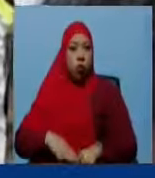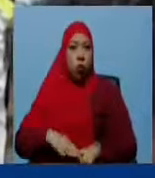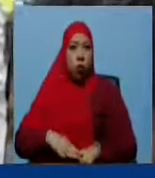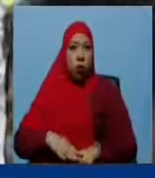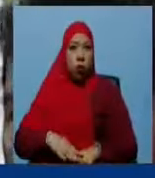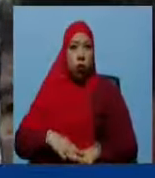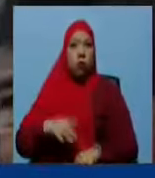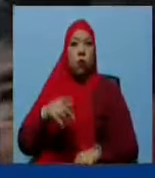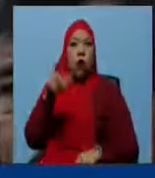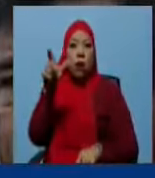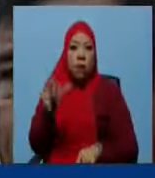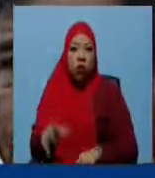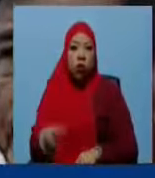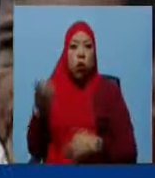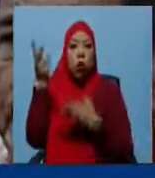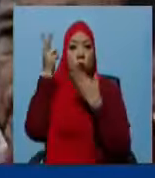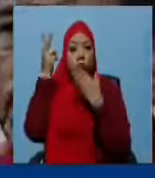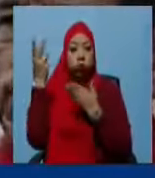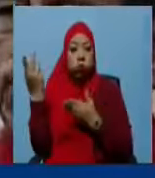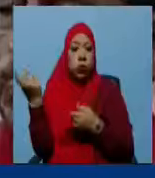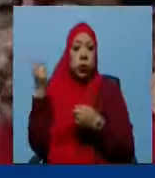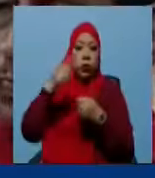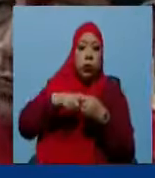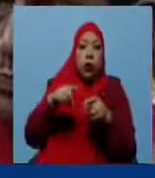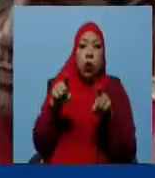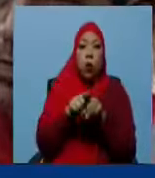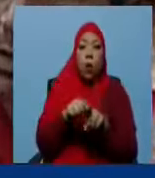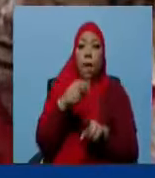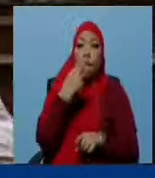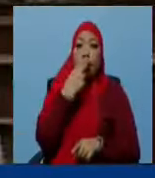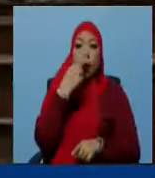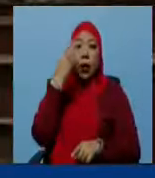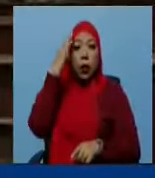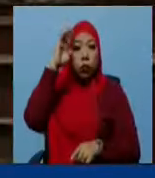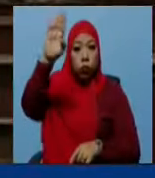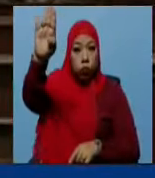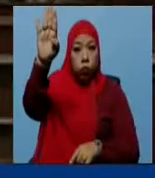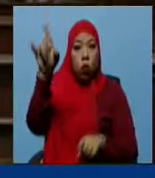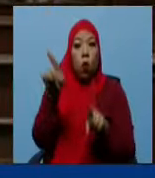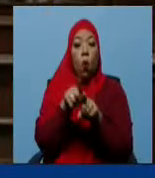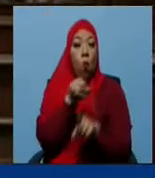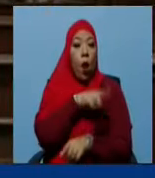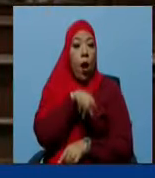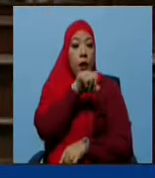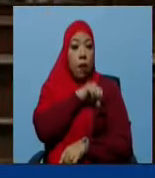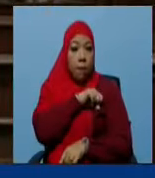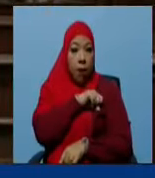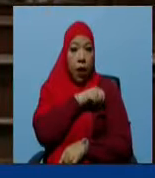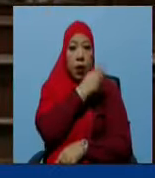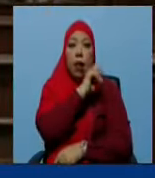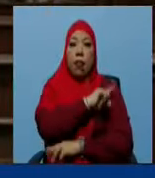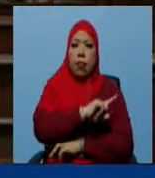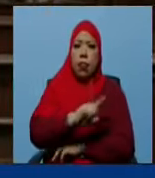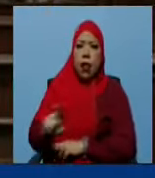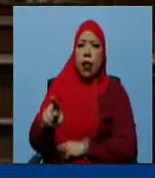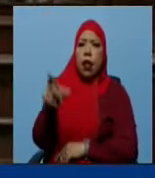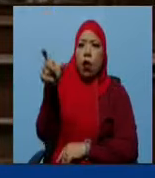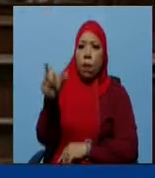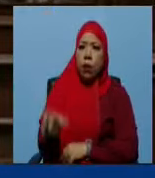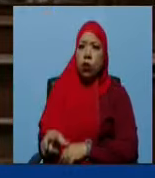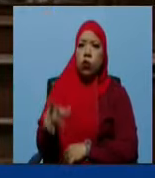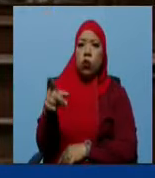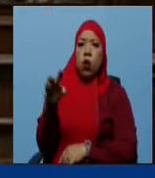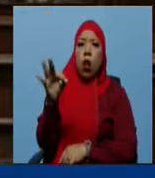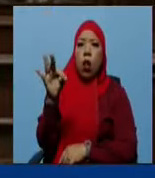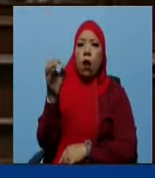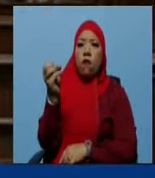luego que Pinochet se impone, o Hitler, o Franco, después de la fuerza viene el sometimiento